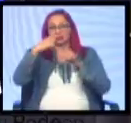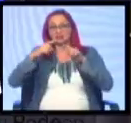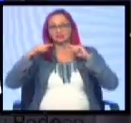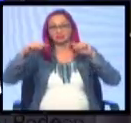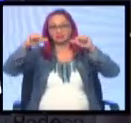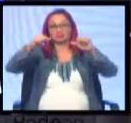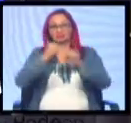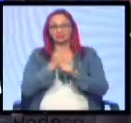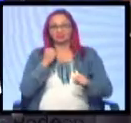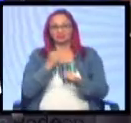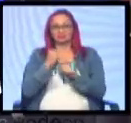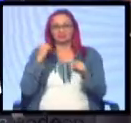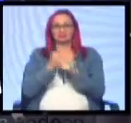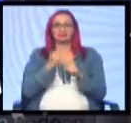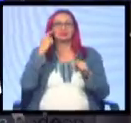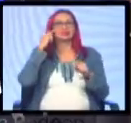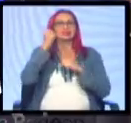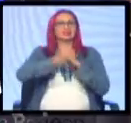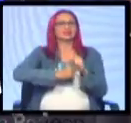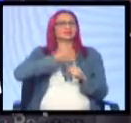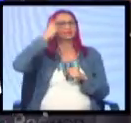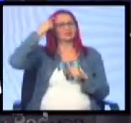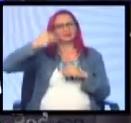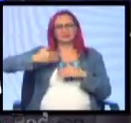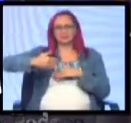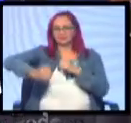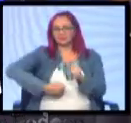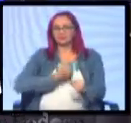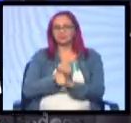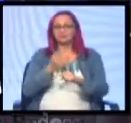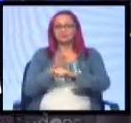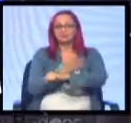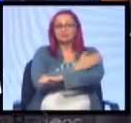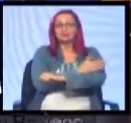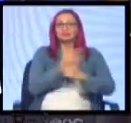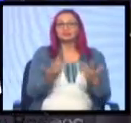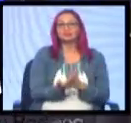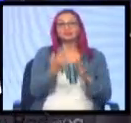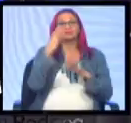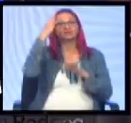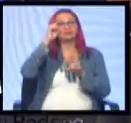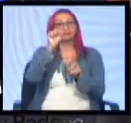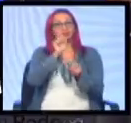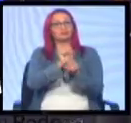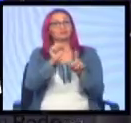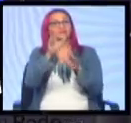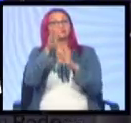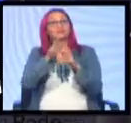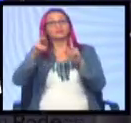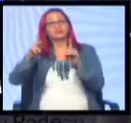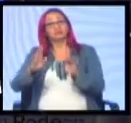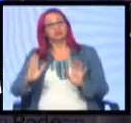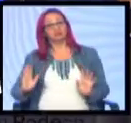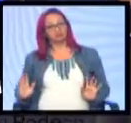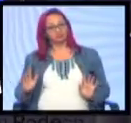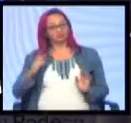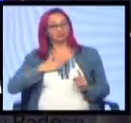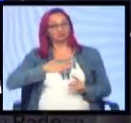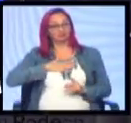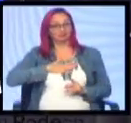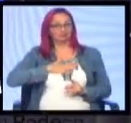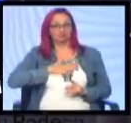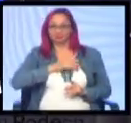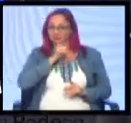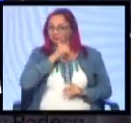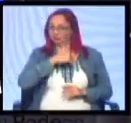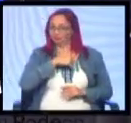venido trabajando por años, pero por años, en mejorar la condición de aquellos que lamentablemente